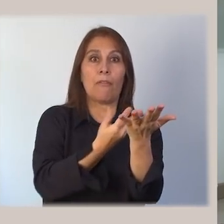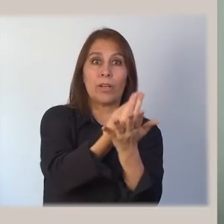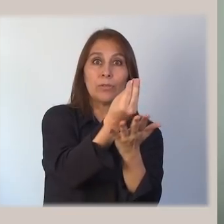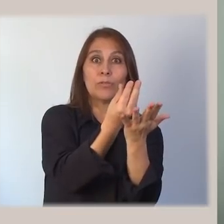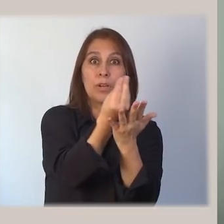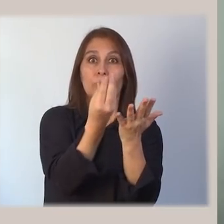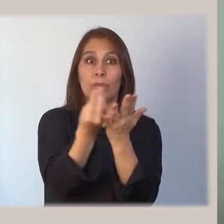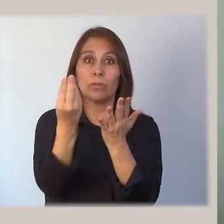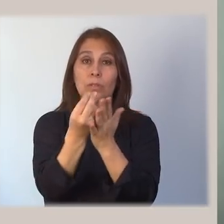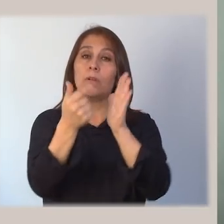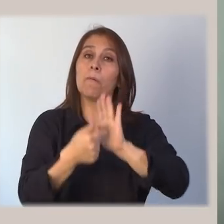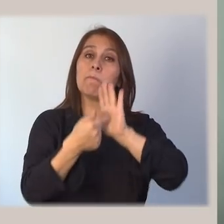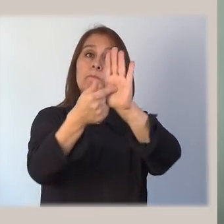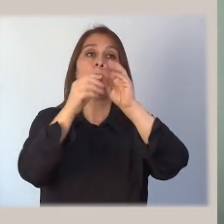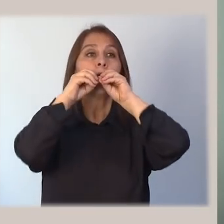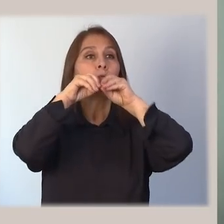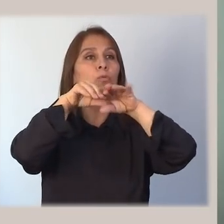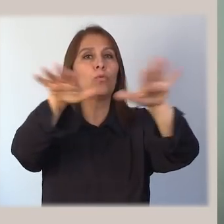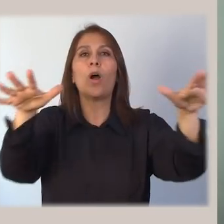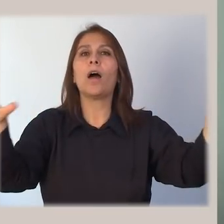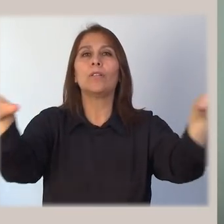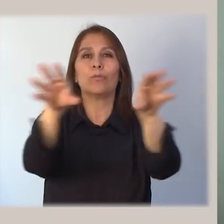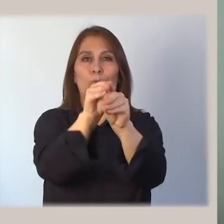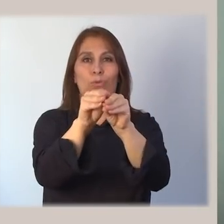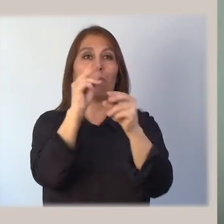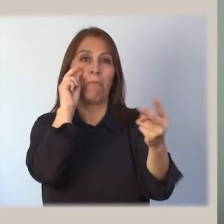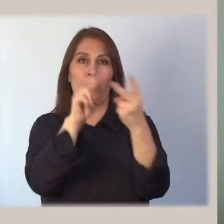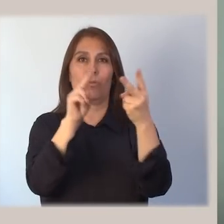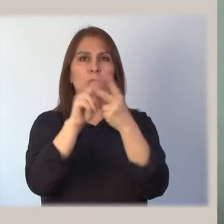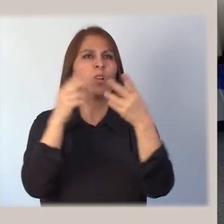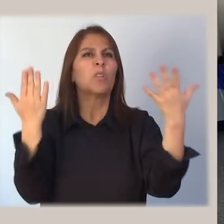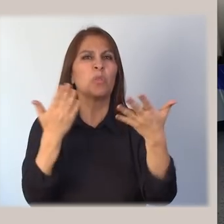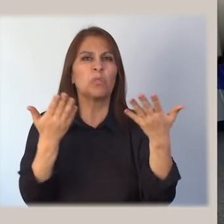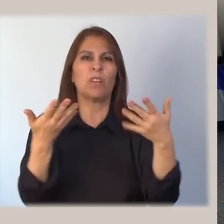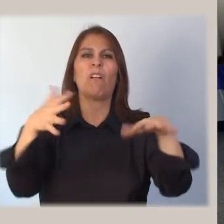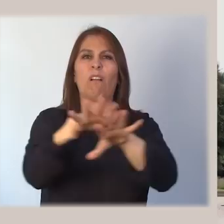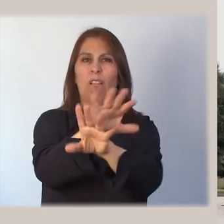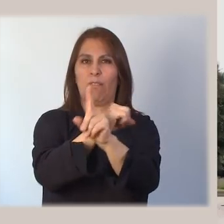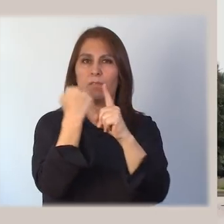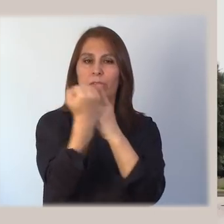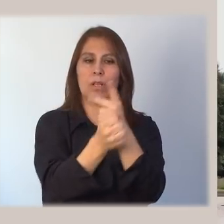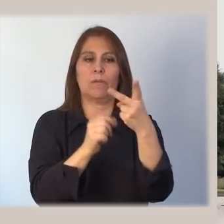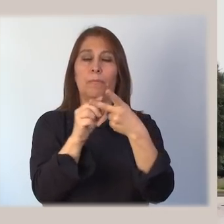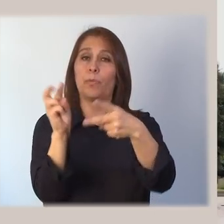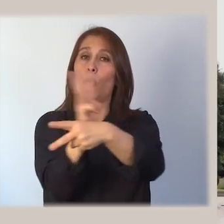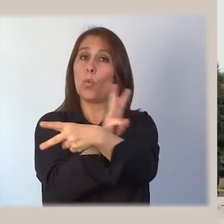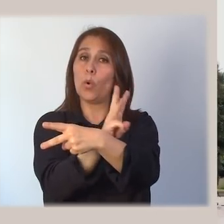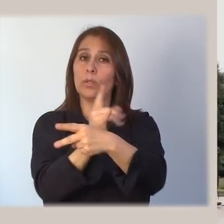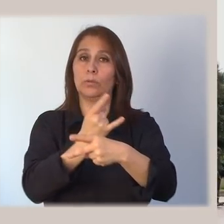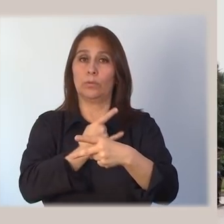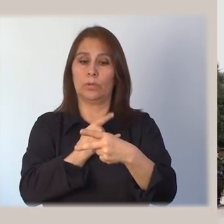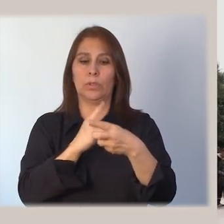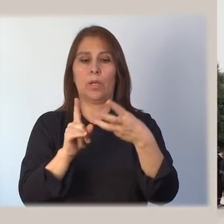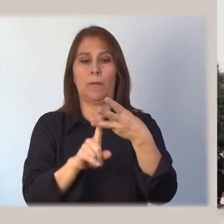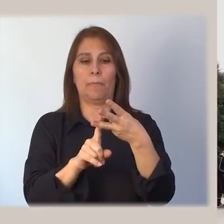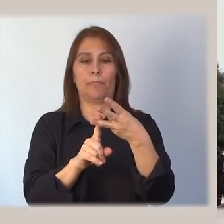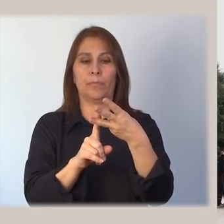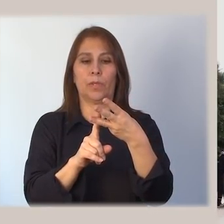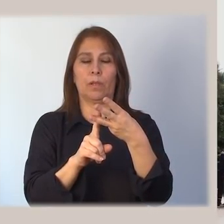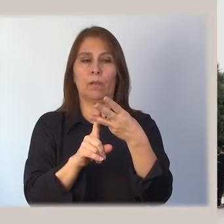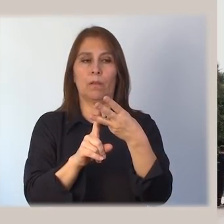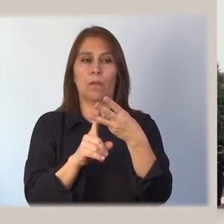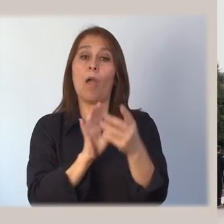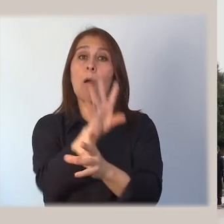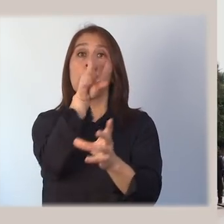El balance de cada uno de los factores se dará a conocer en varios videoclips a los cuales se podrá acceder por redes sociales, la página